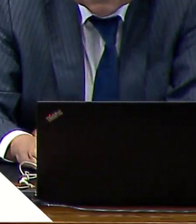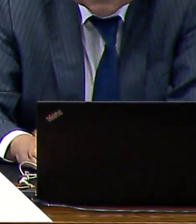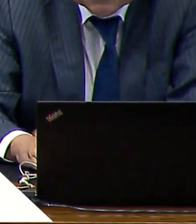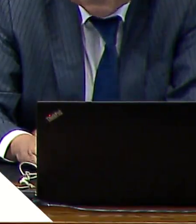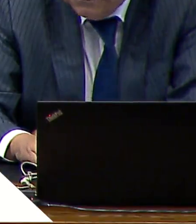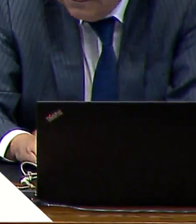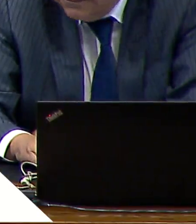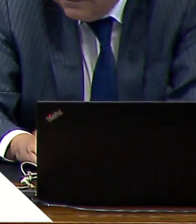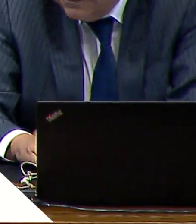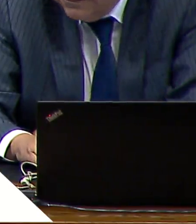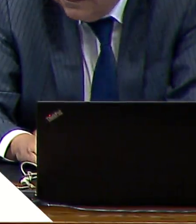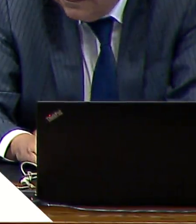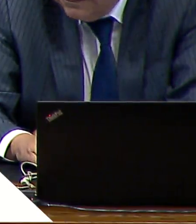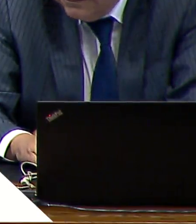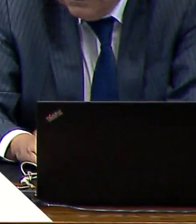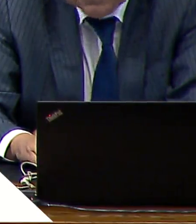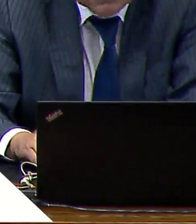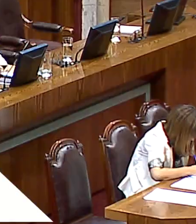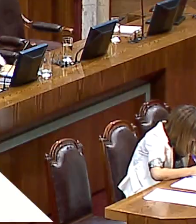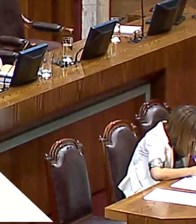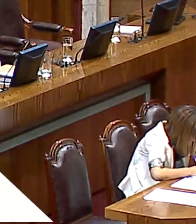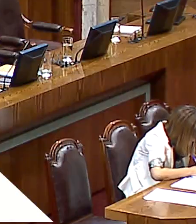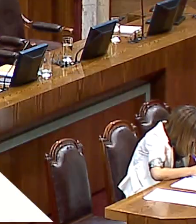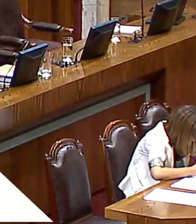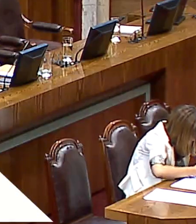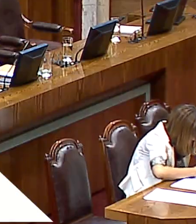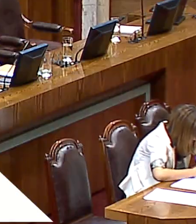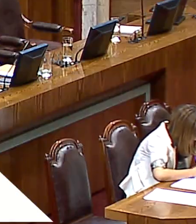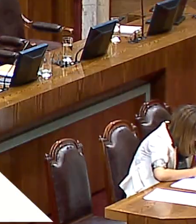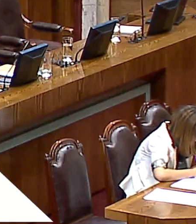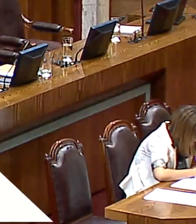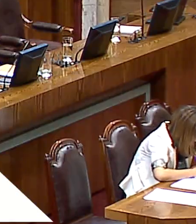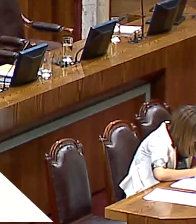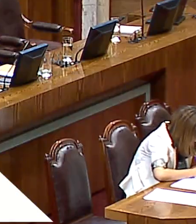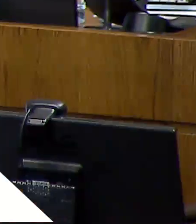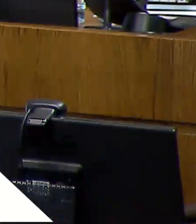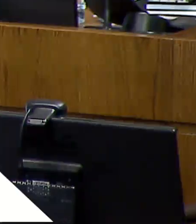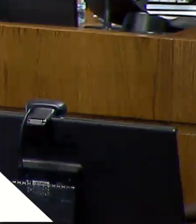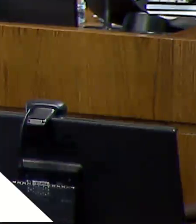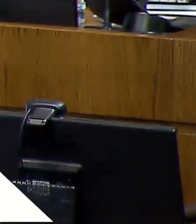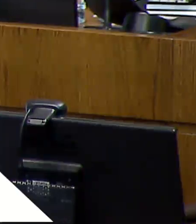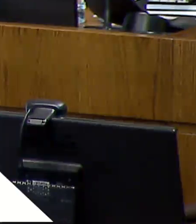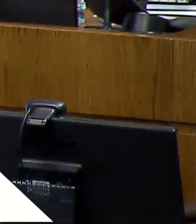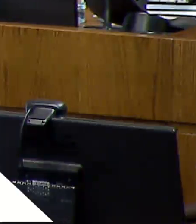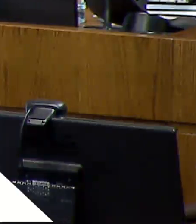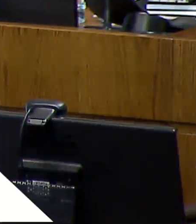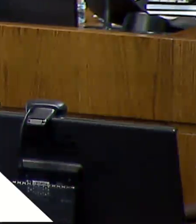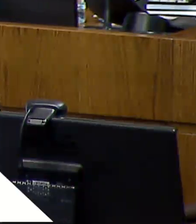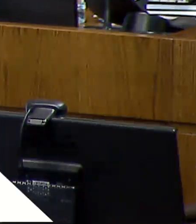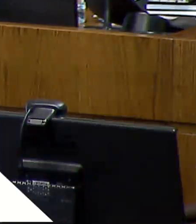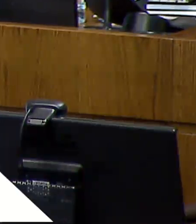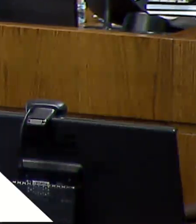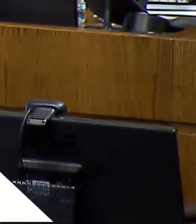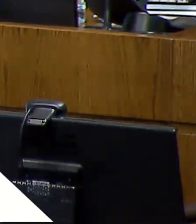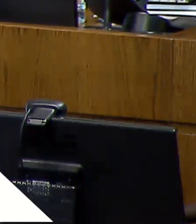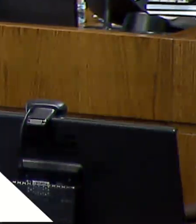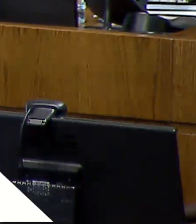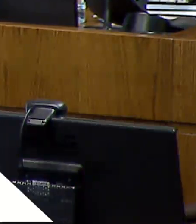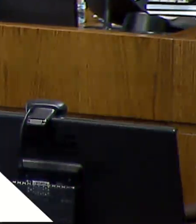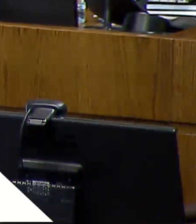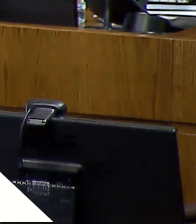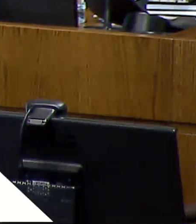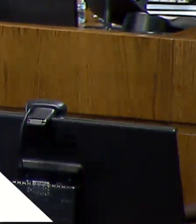Gutiérrez Muchas gracias presidente derecho ejerce a nadie ofende dice unmo